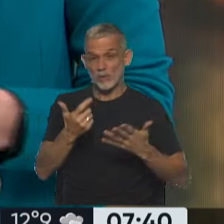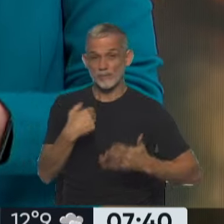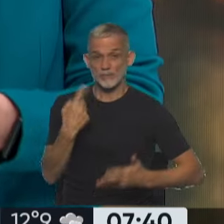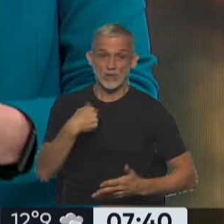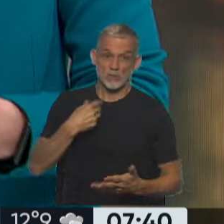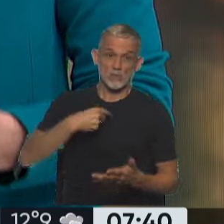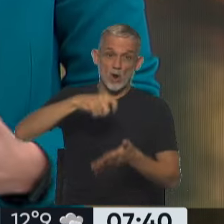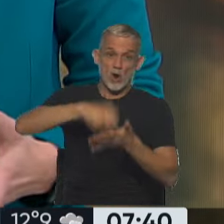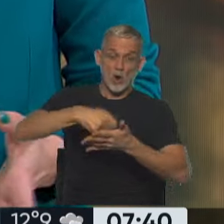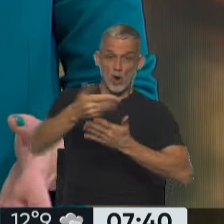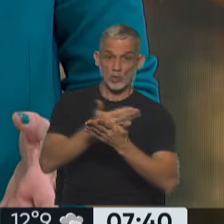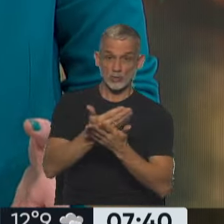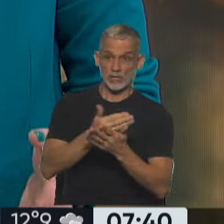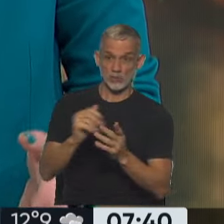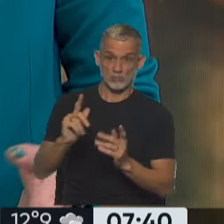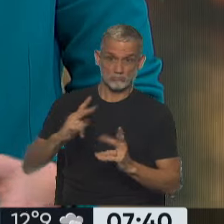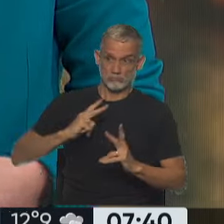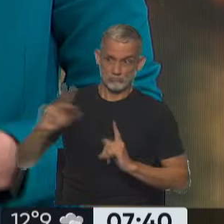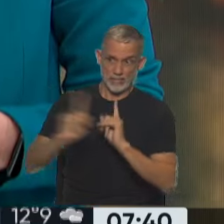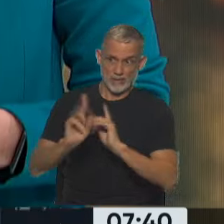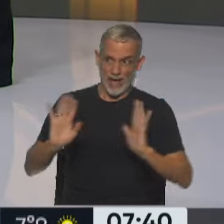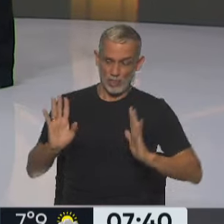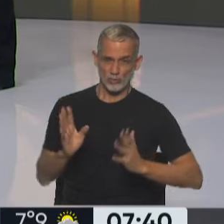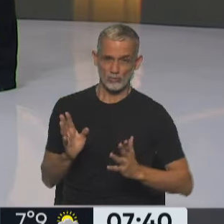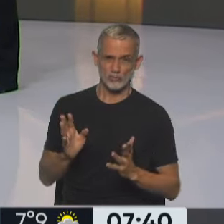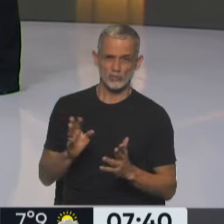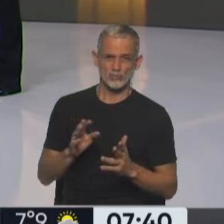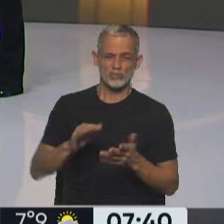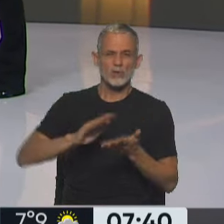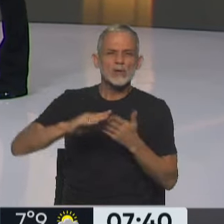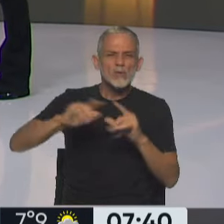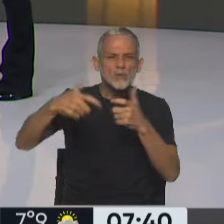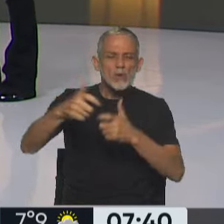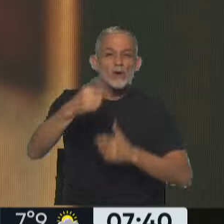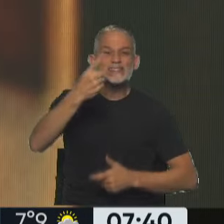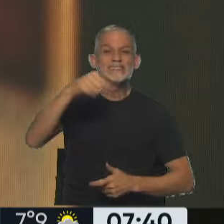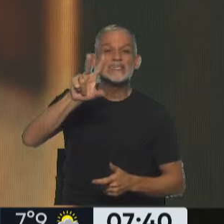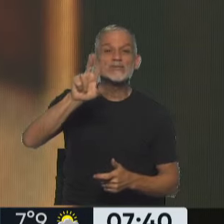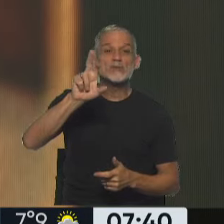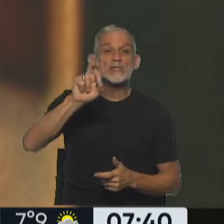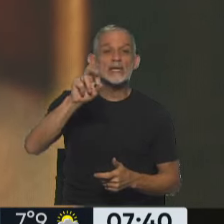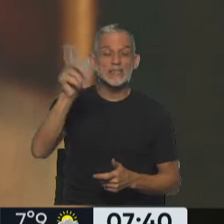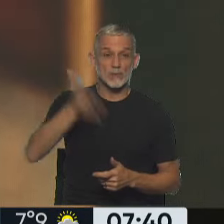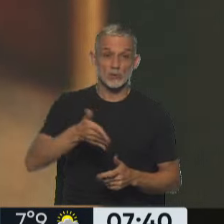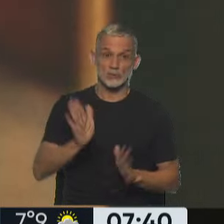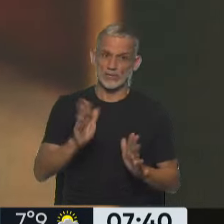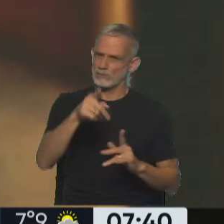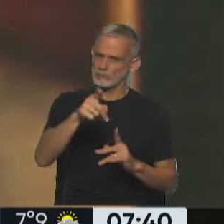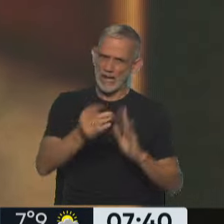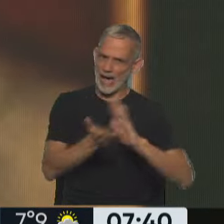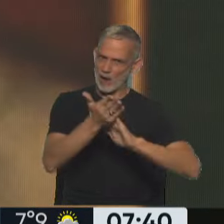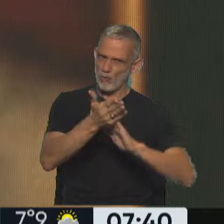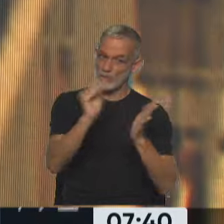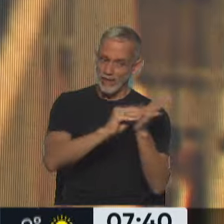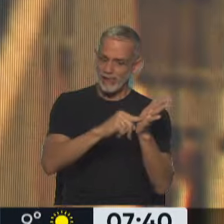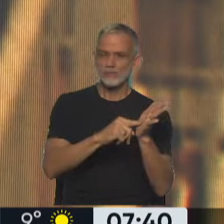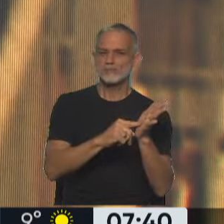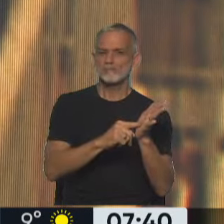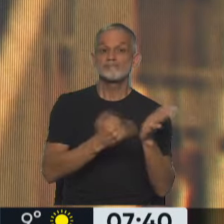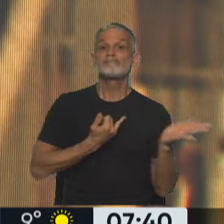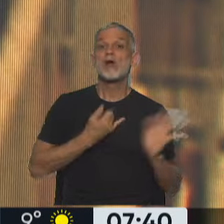un contrato entre privados. Se están renovando con el 130% de aumento. No sé, pero ese no es el aumento. O sea, ¿de dónde